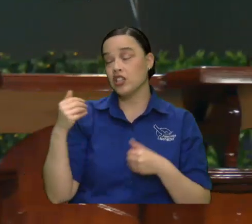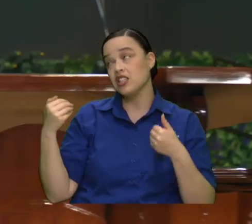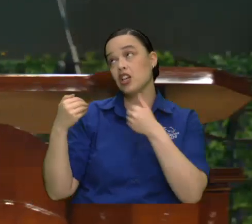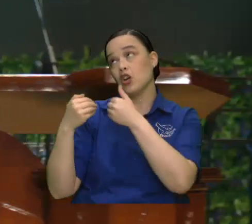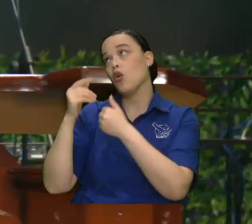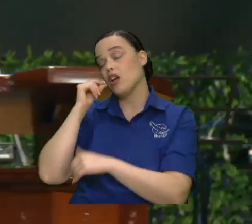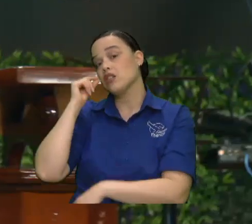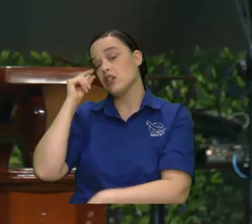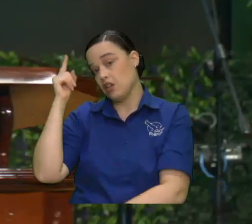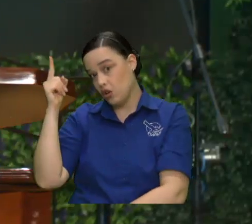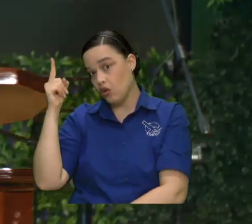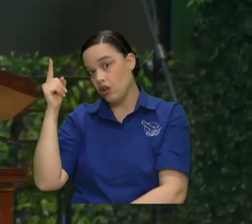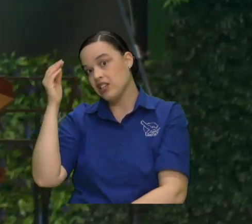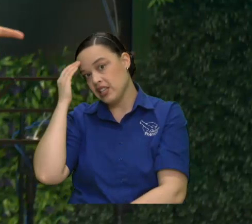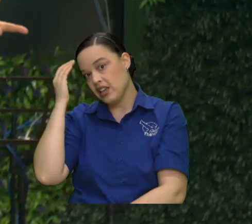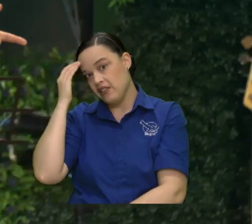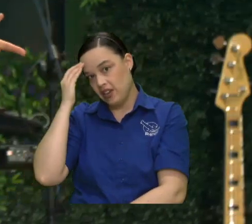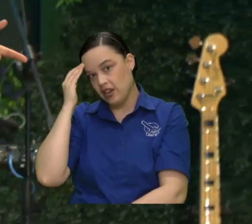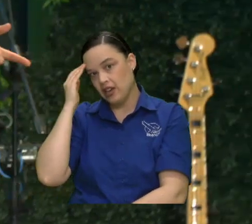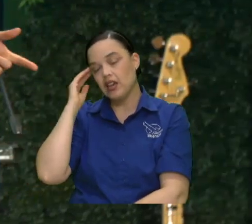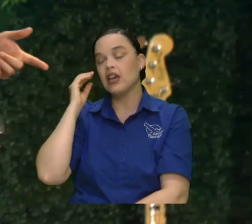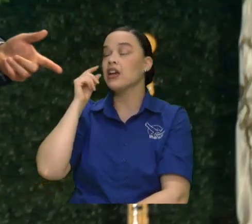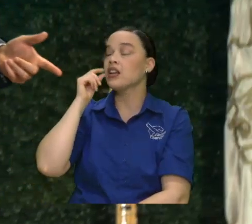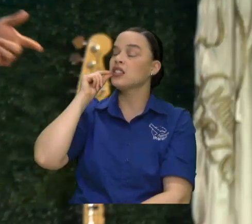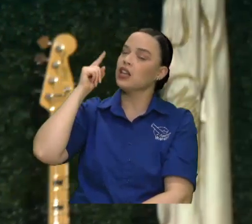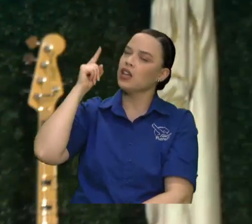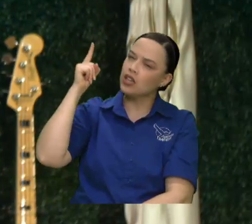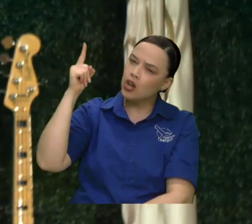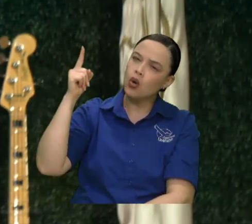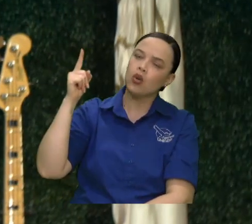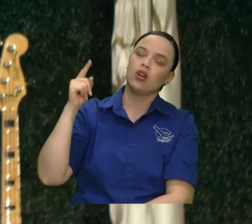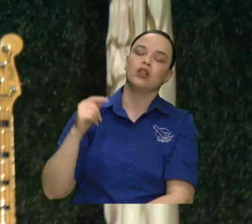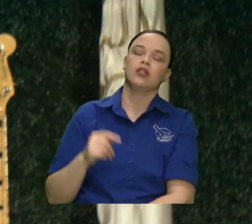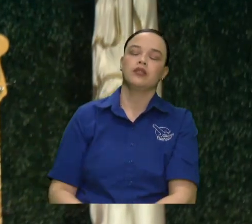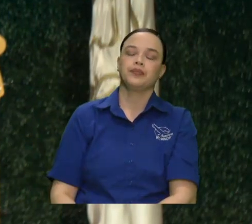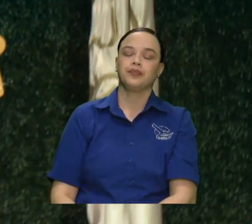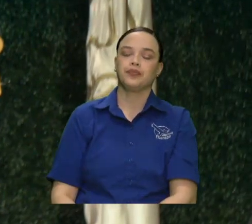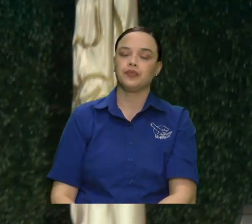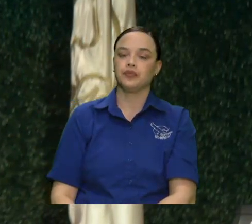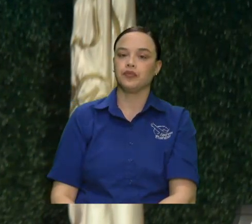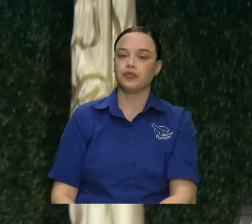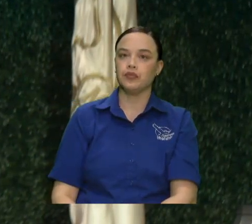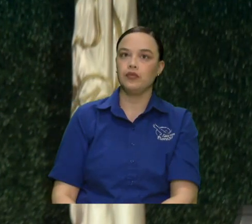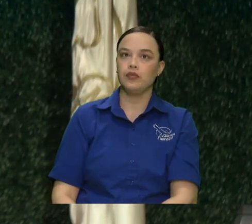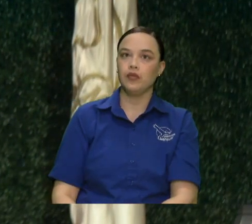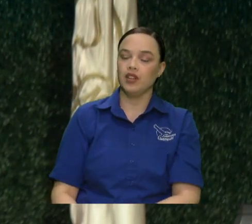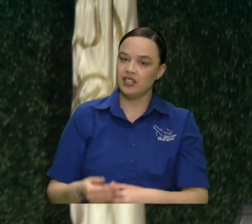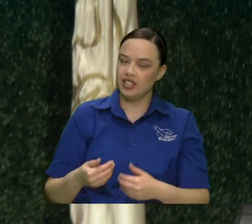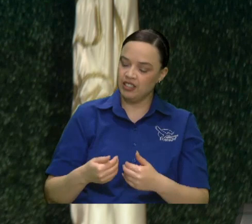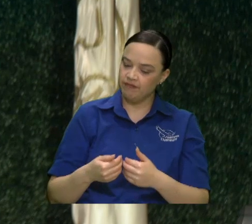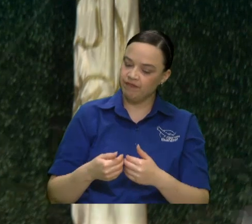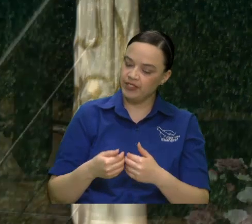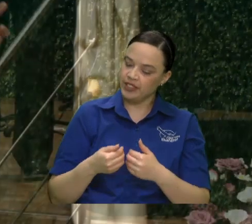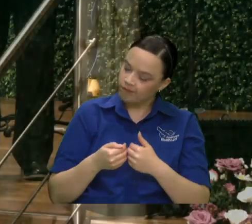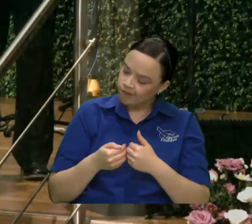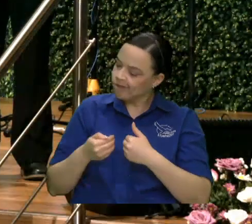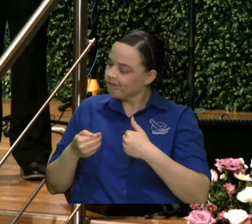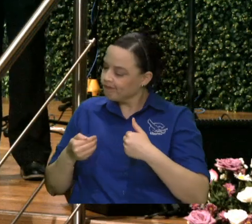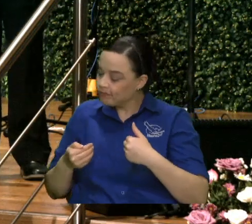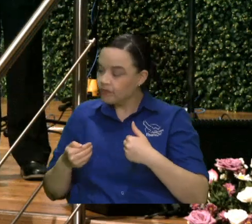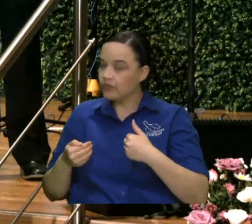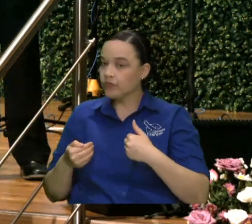ellos sabían que el señor se había de alguna manera permítanme decirlo así se había retraído un poco y nos había entregado